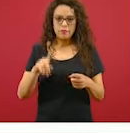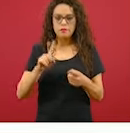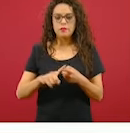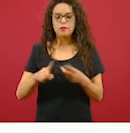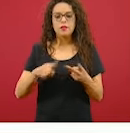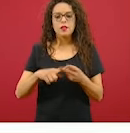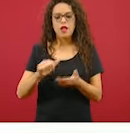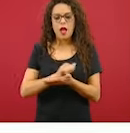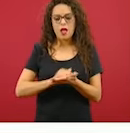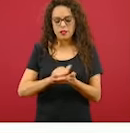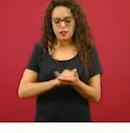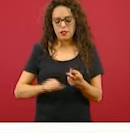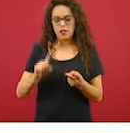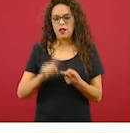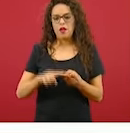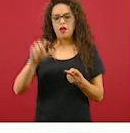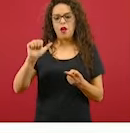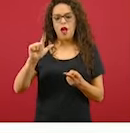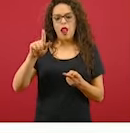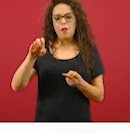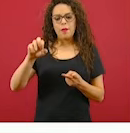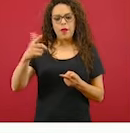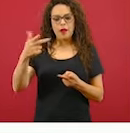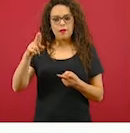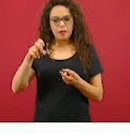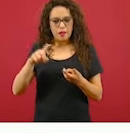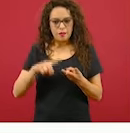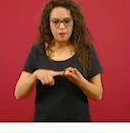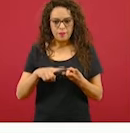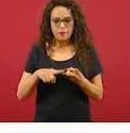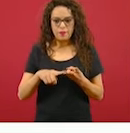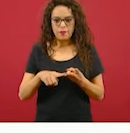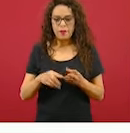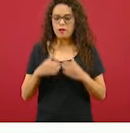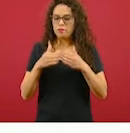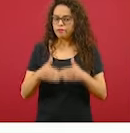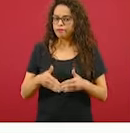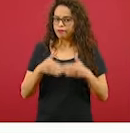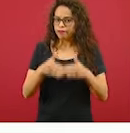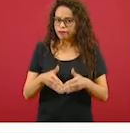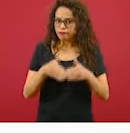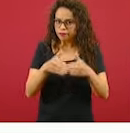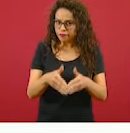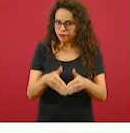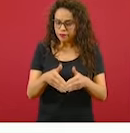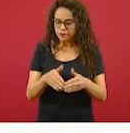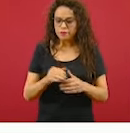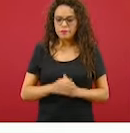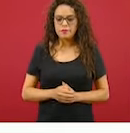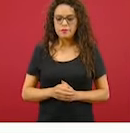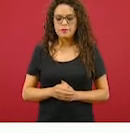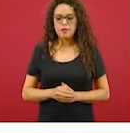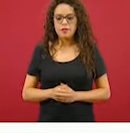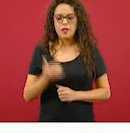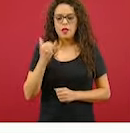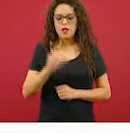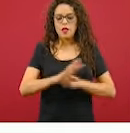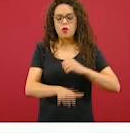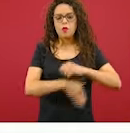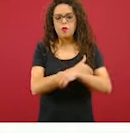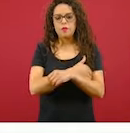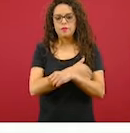asilos, los albergues, algunos que se dieron en navíos, en este caso en barcos, en buques, y unos pocos